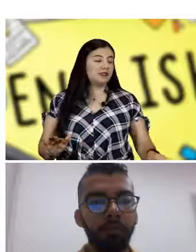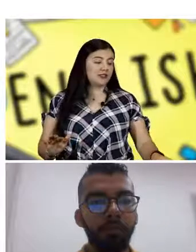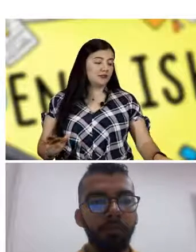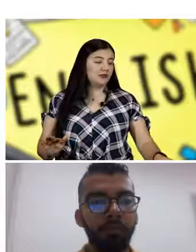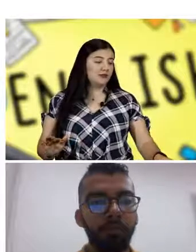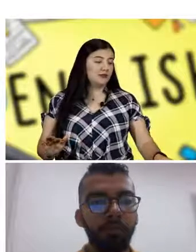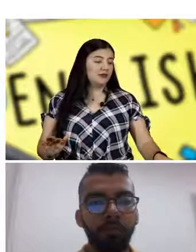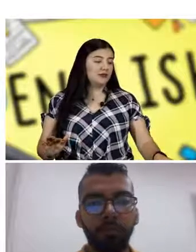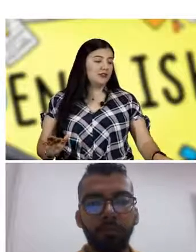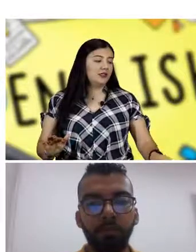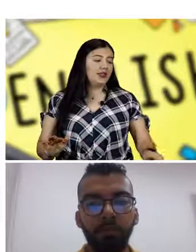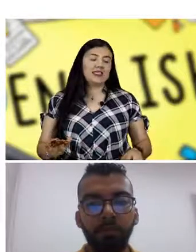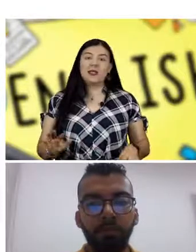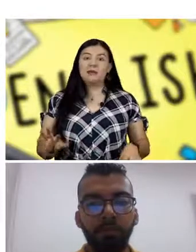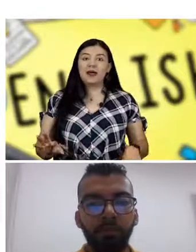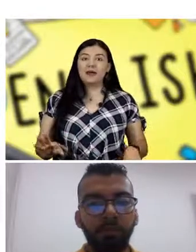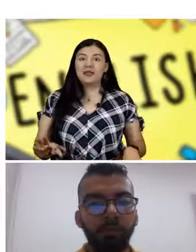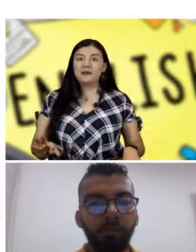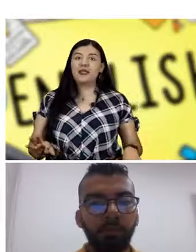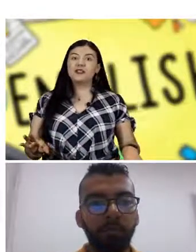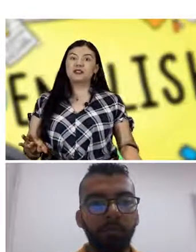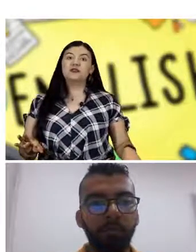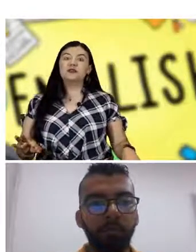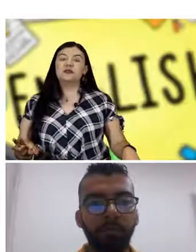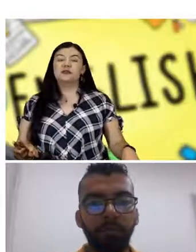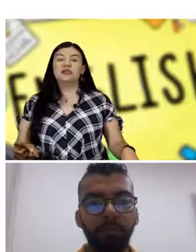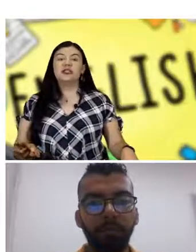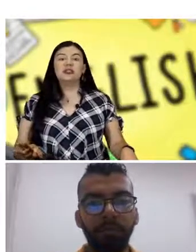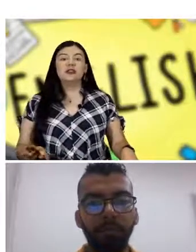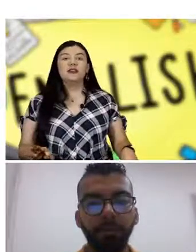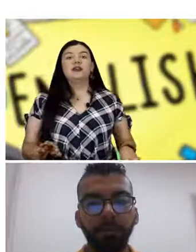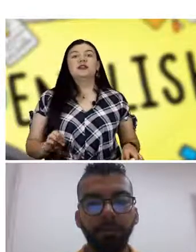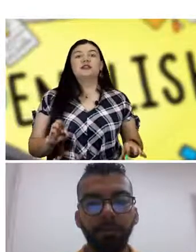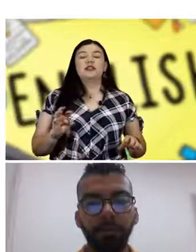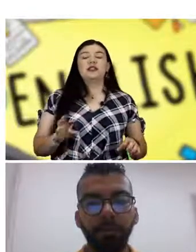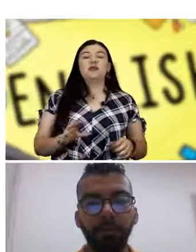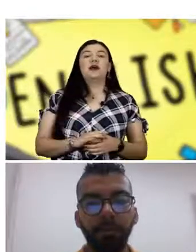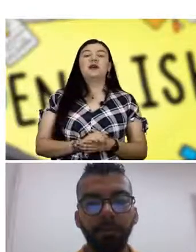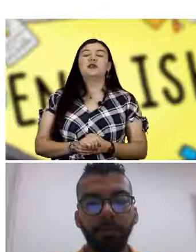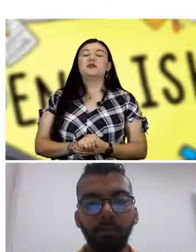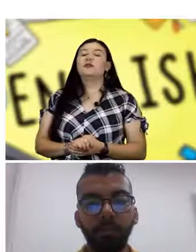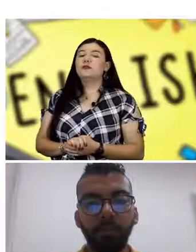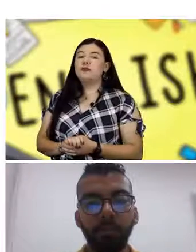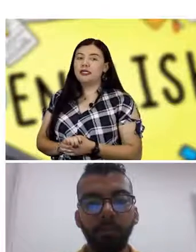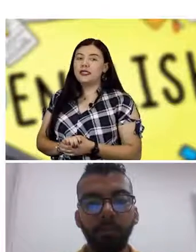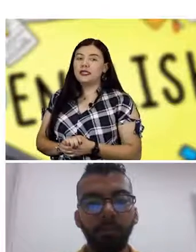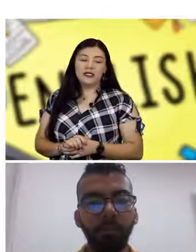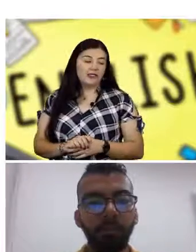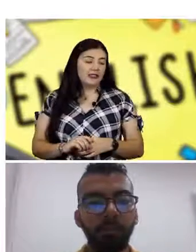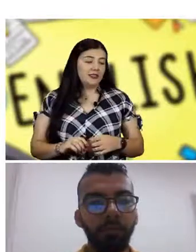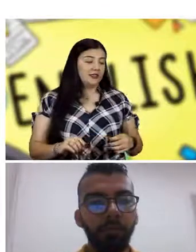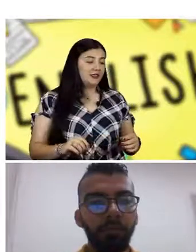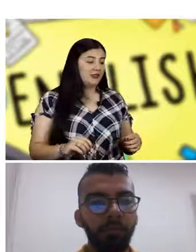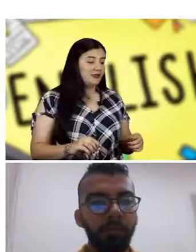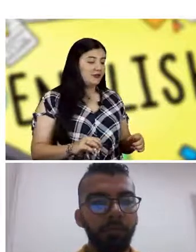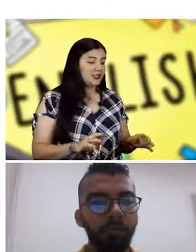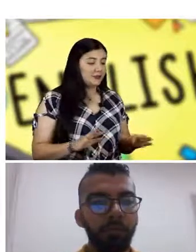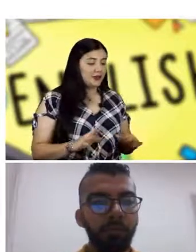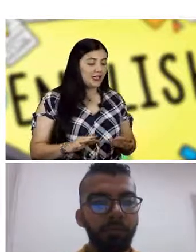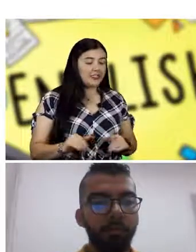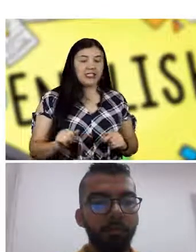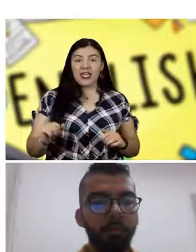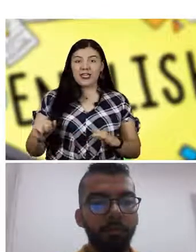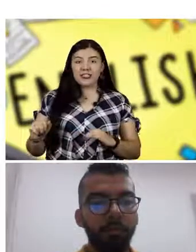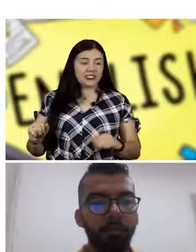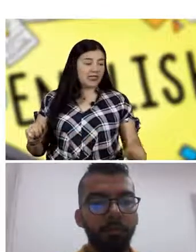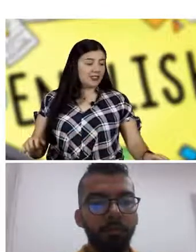yo les muestro esa parte en amarillo, ¿ok? So that part would be, ustedes